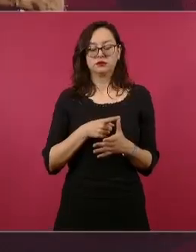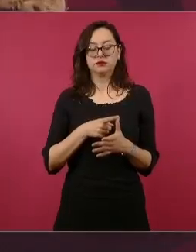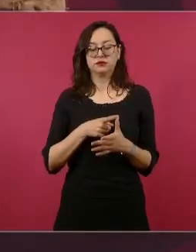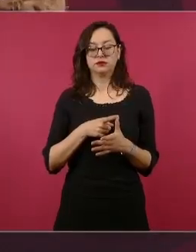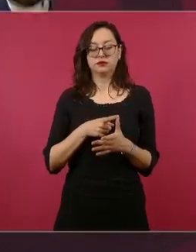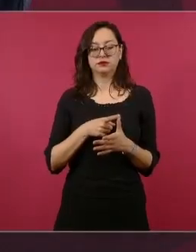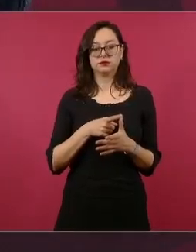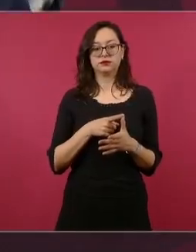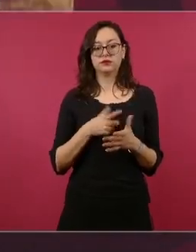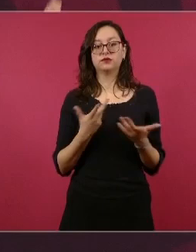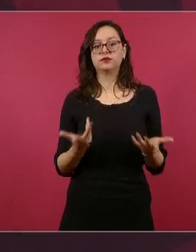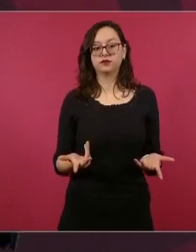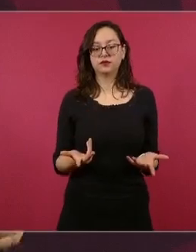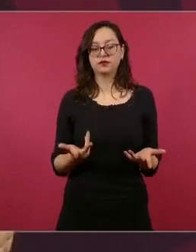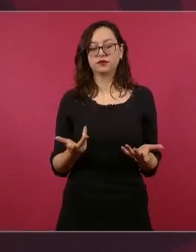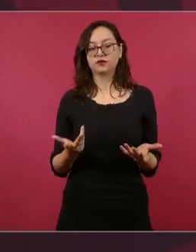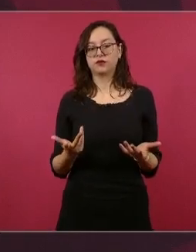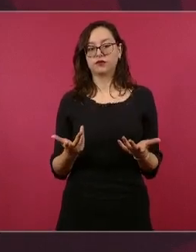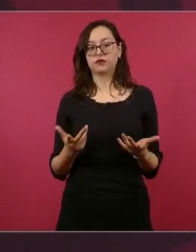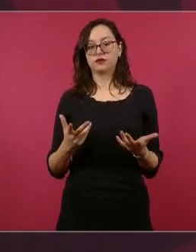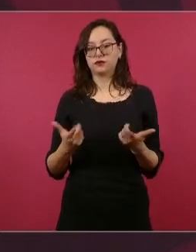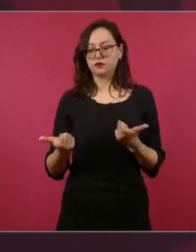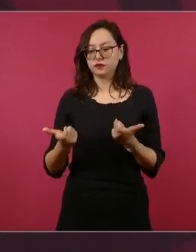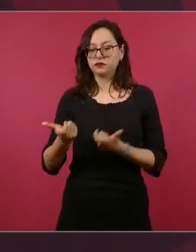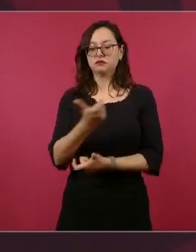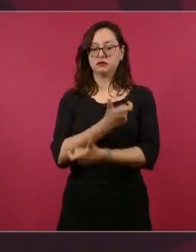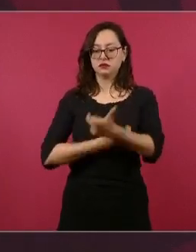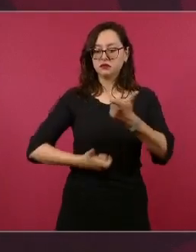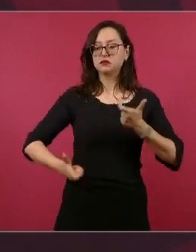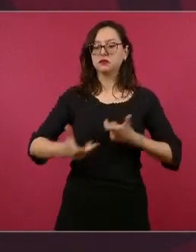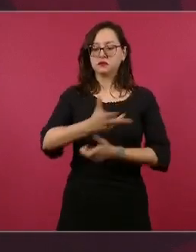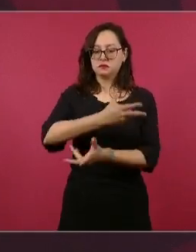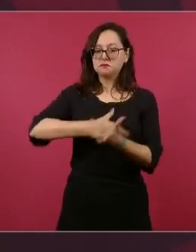y en el fortalecimiento de nuestra economía